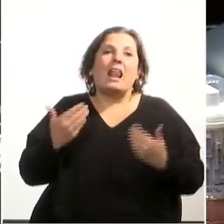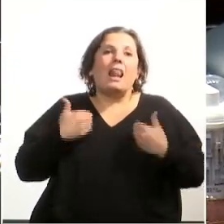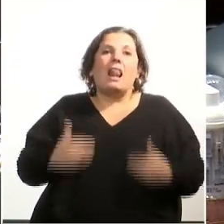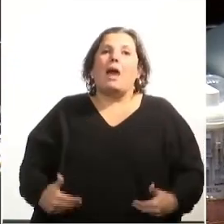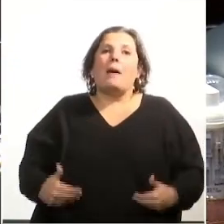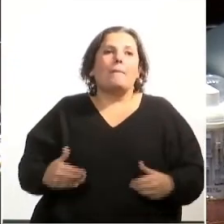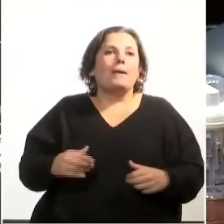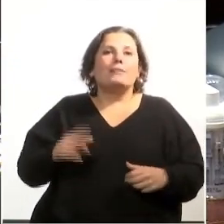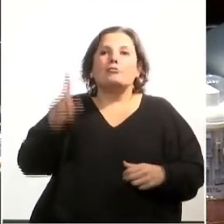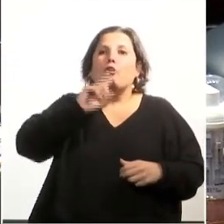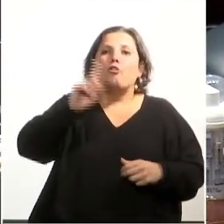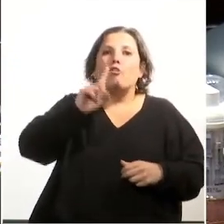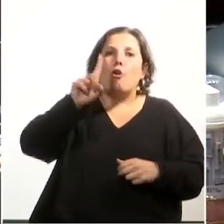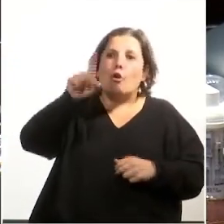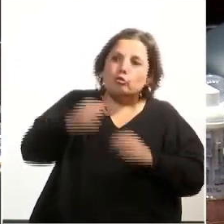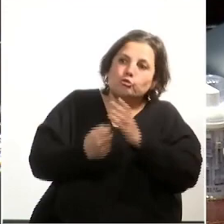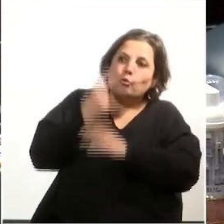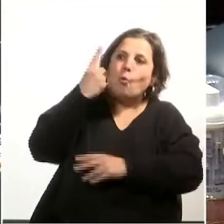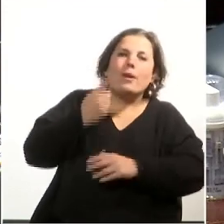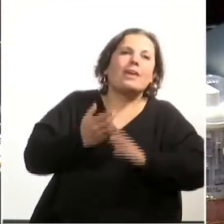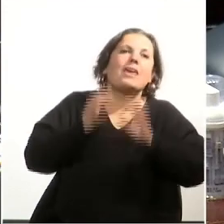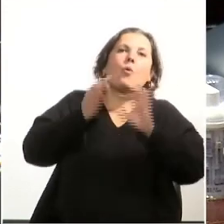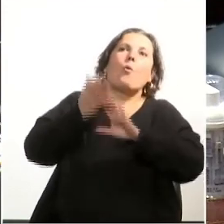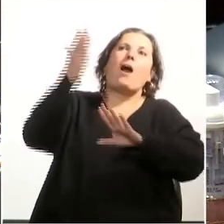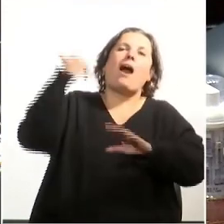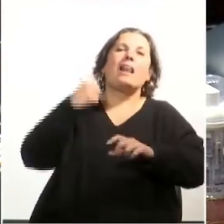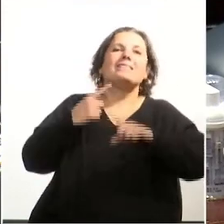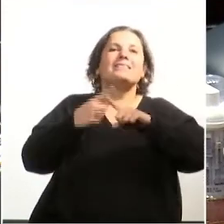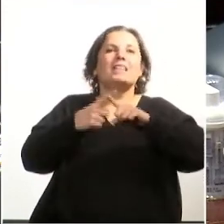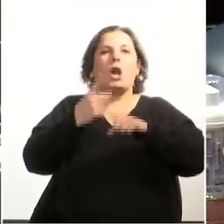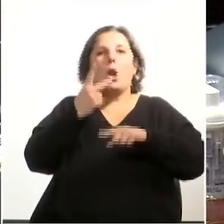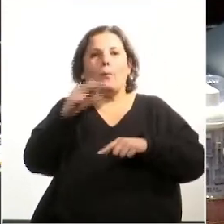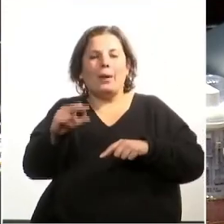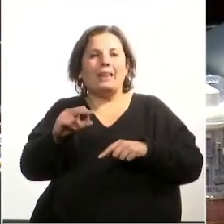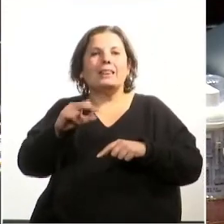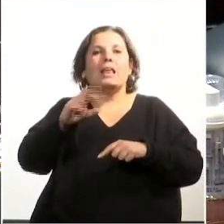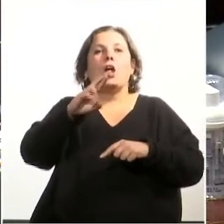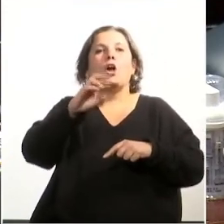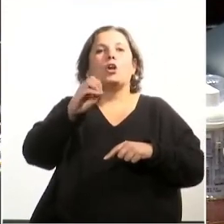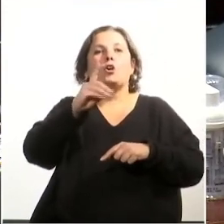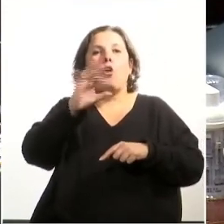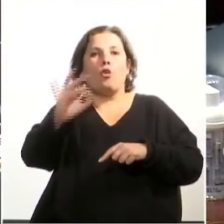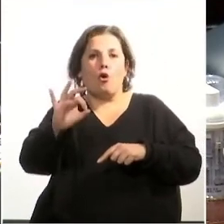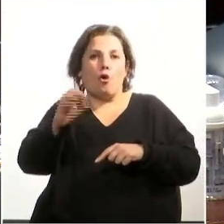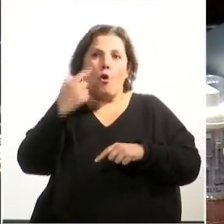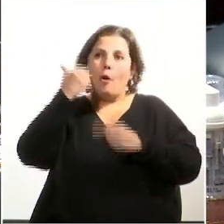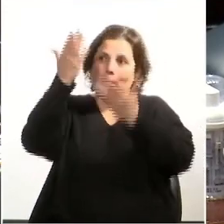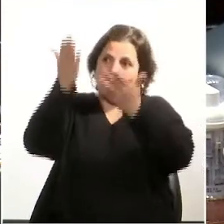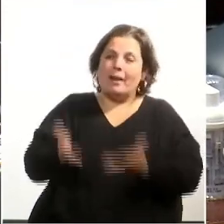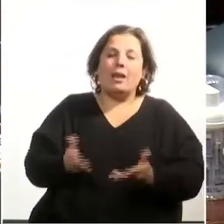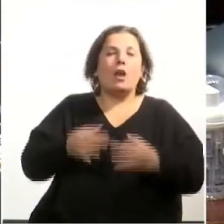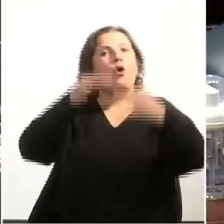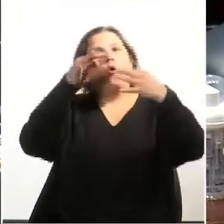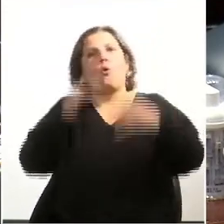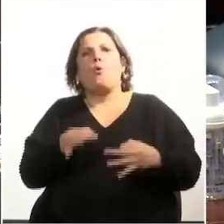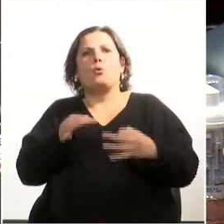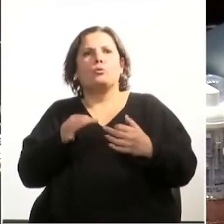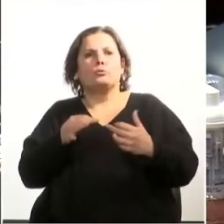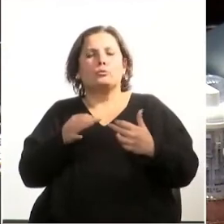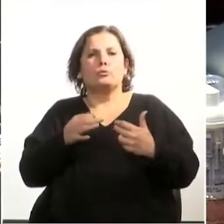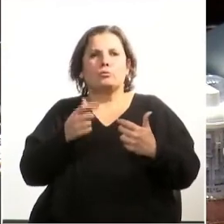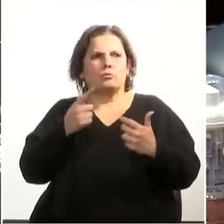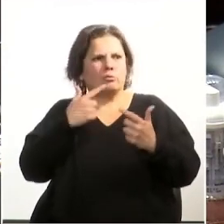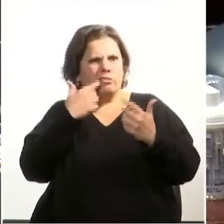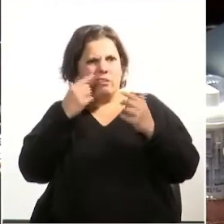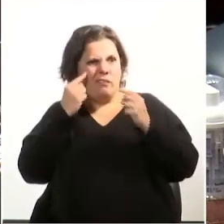Lamento que no haya surgido, como surgió a principios del siglo XX, un José Enrique Rodó que frente a la